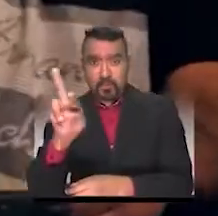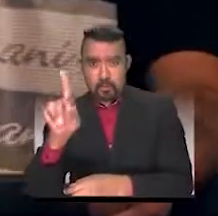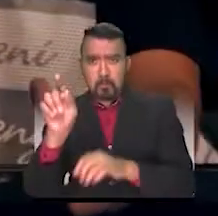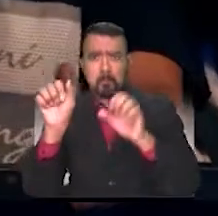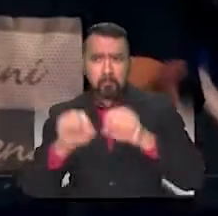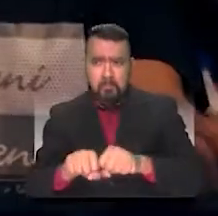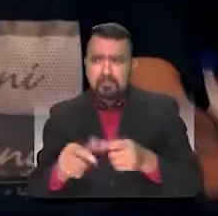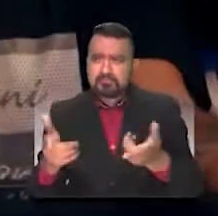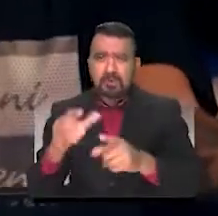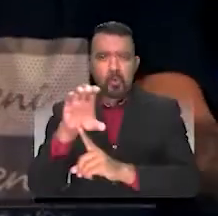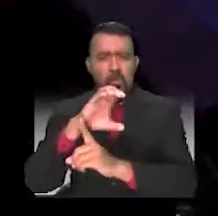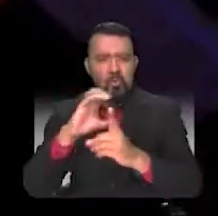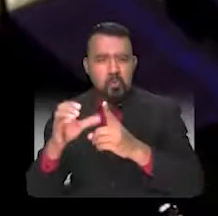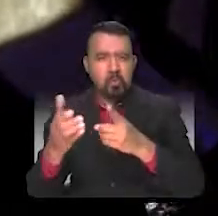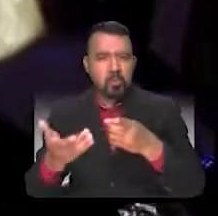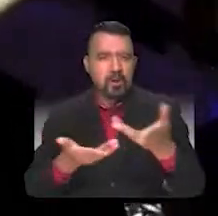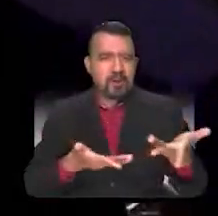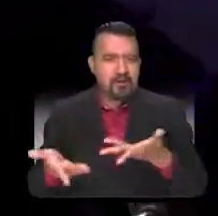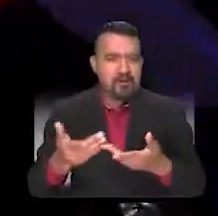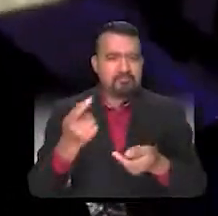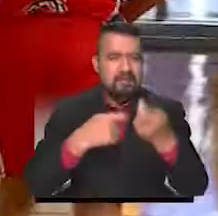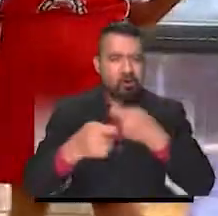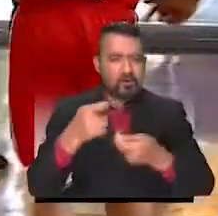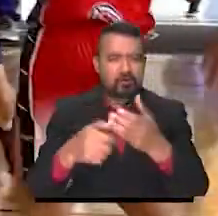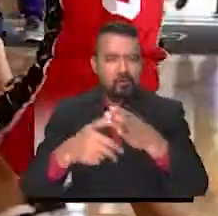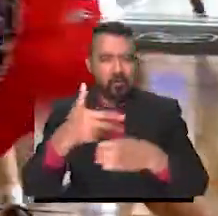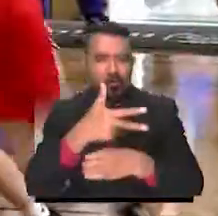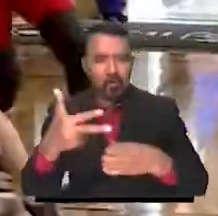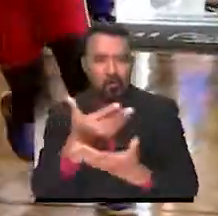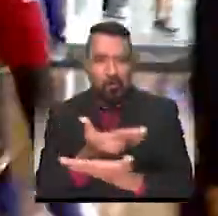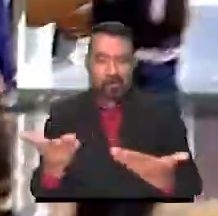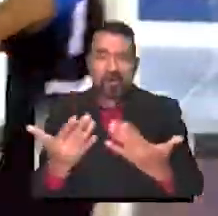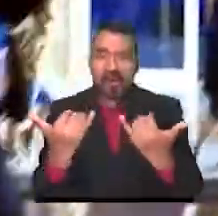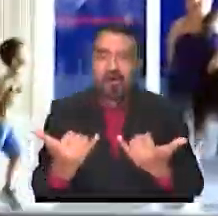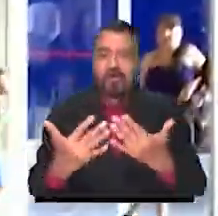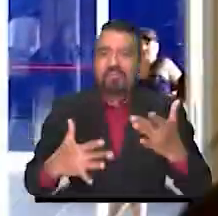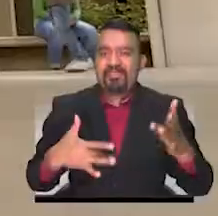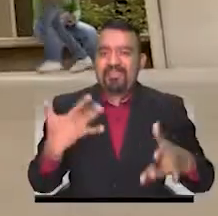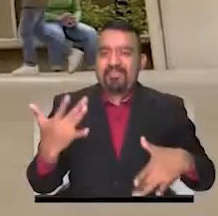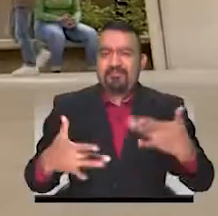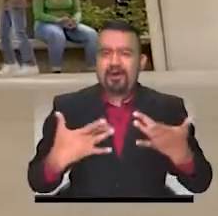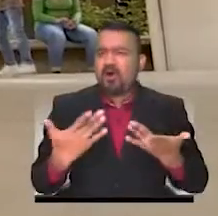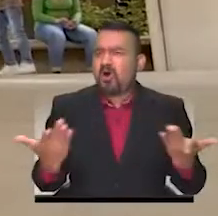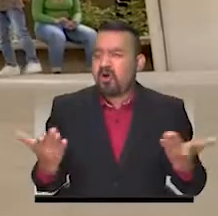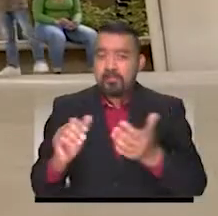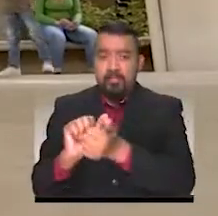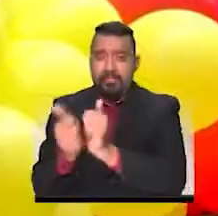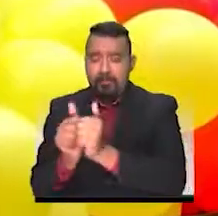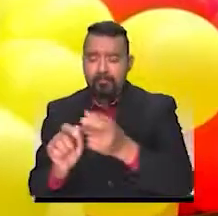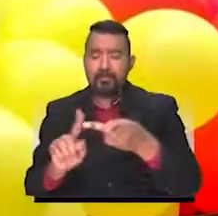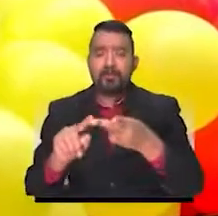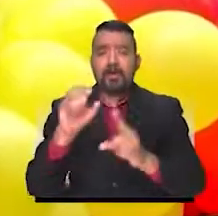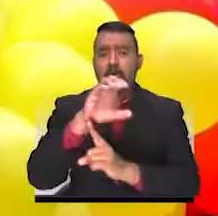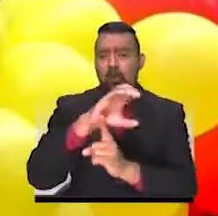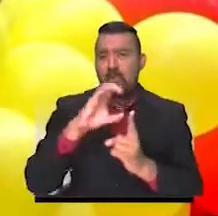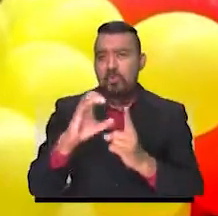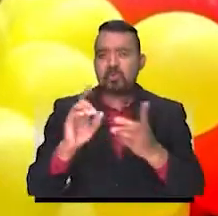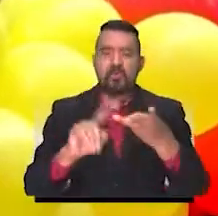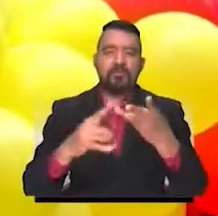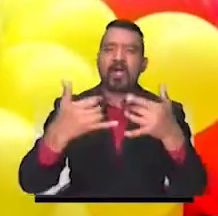y la cultura itagüí 2022 con eventos deportivos recreativos y culturales